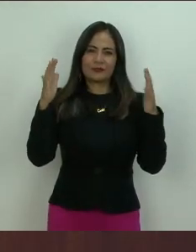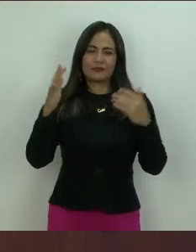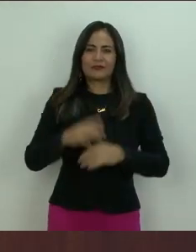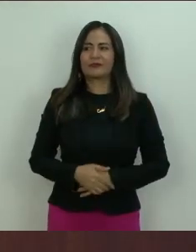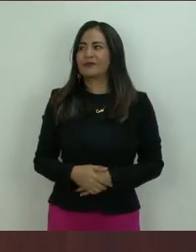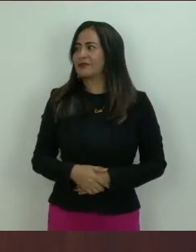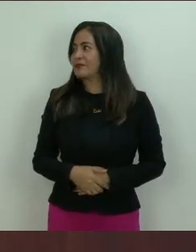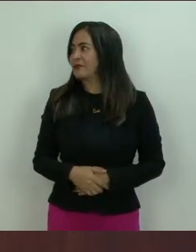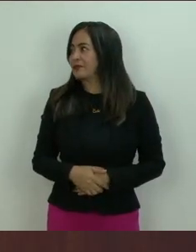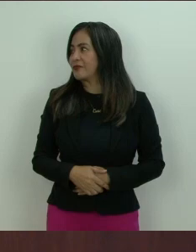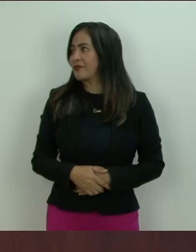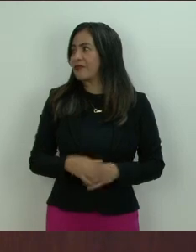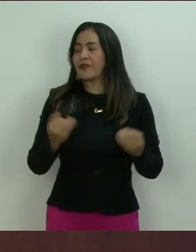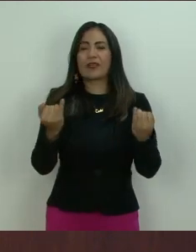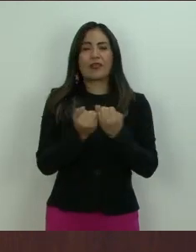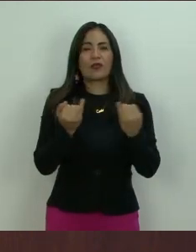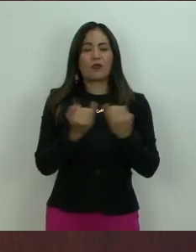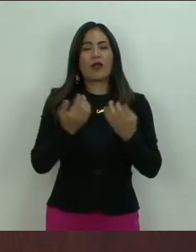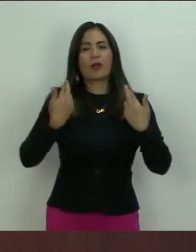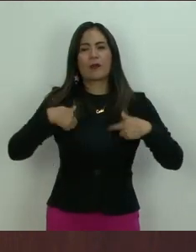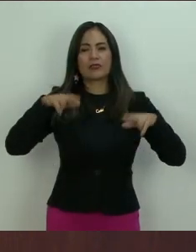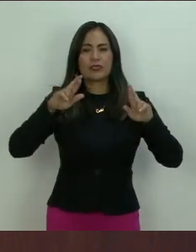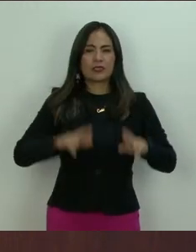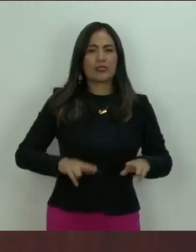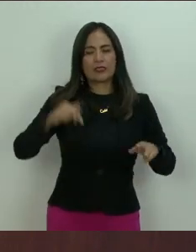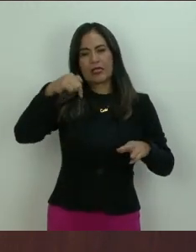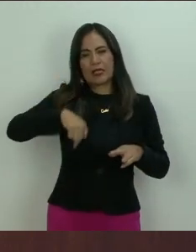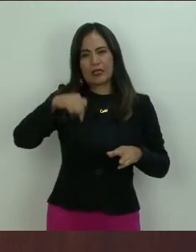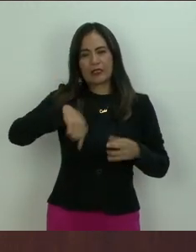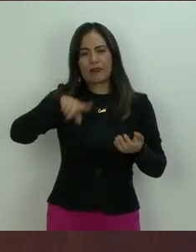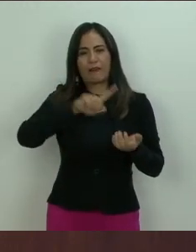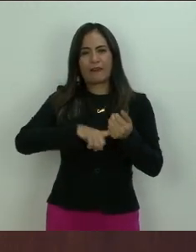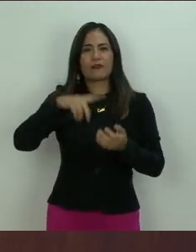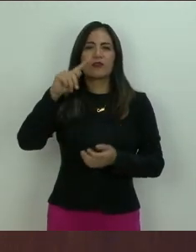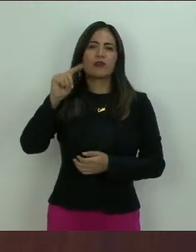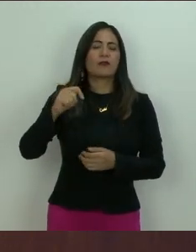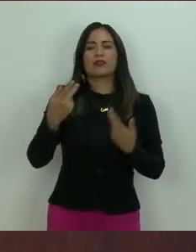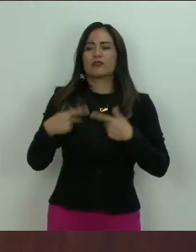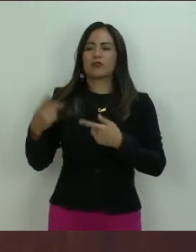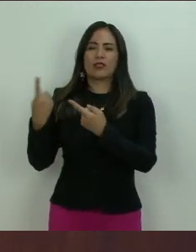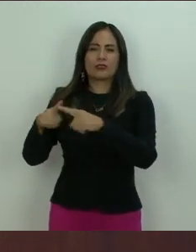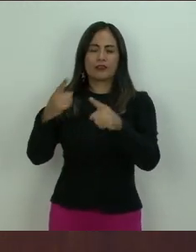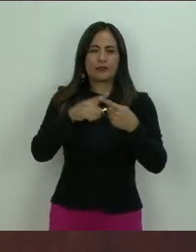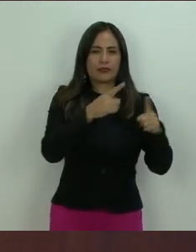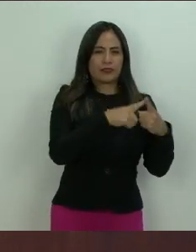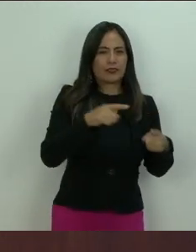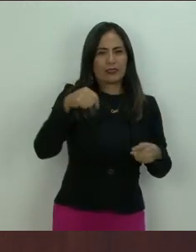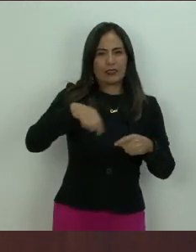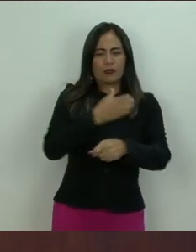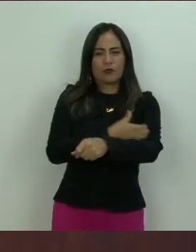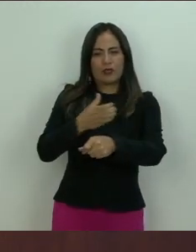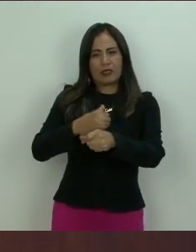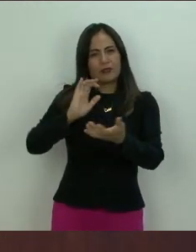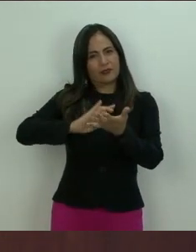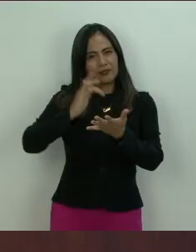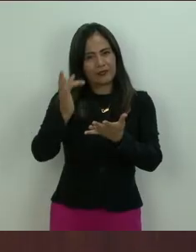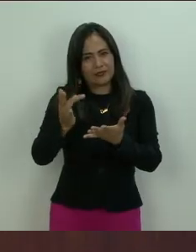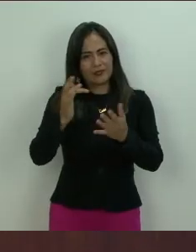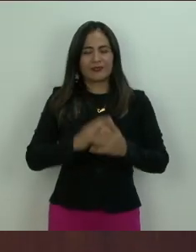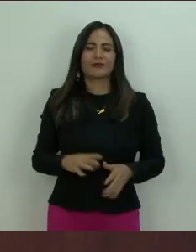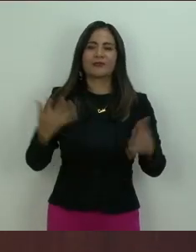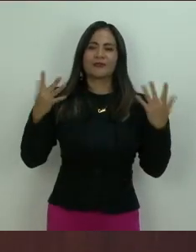Y también a las representaciones de autoridades del Instituto Electoral de la Ciudad de México. Muchas gracias por acompañarnos.